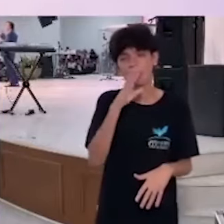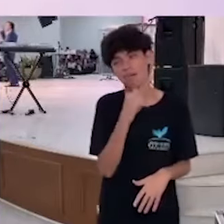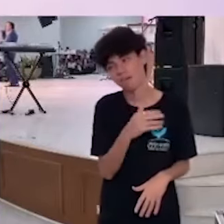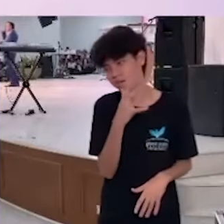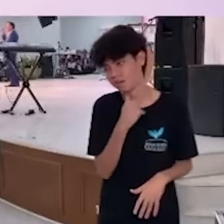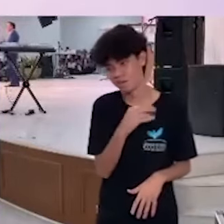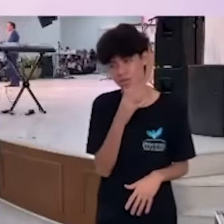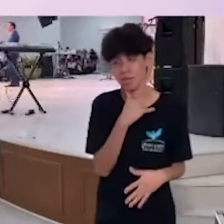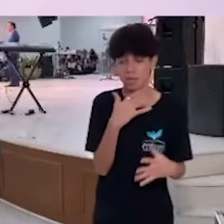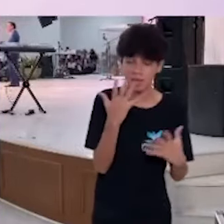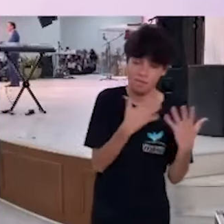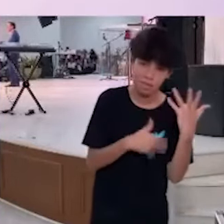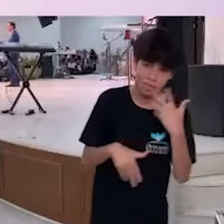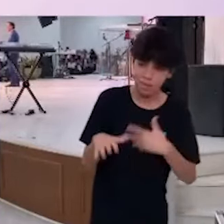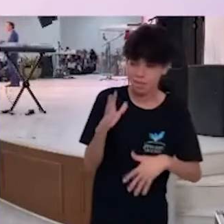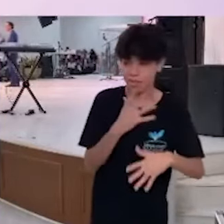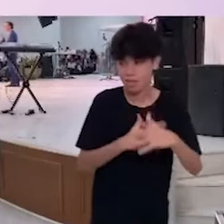mejor ya.